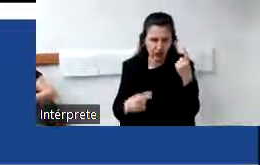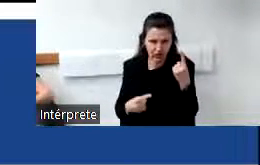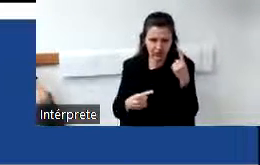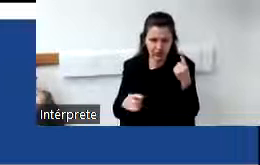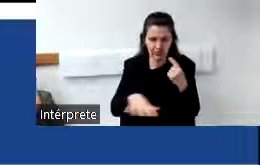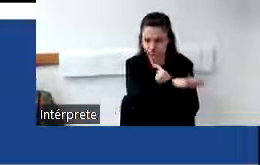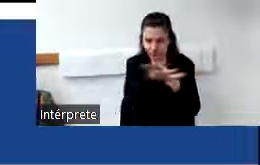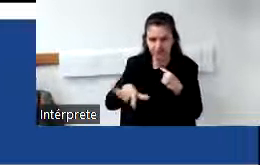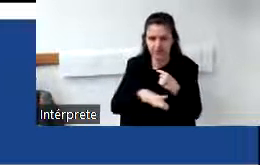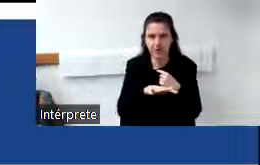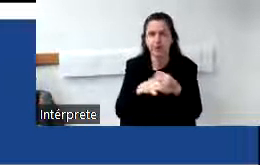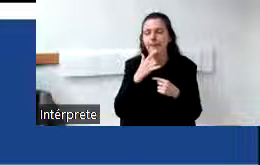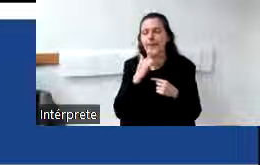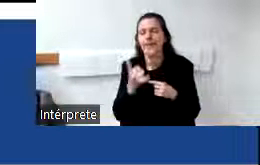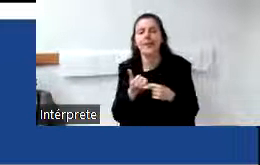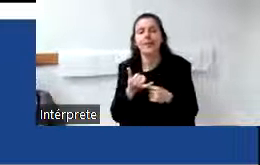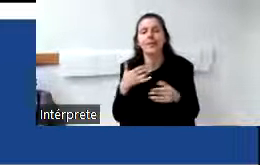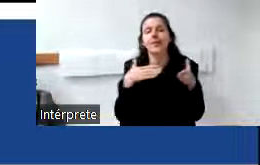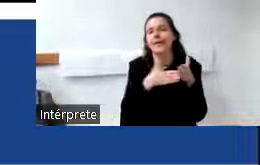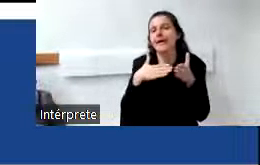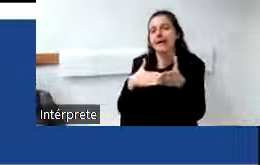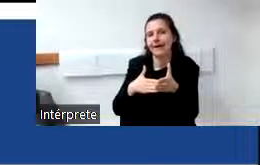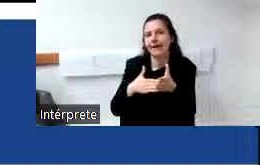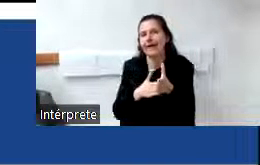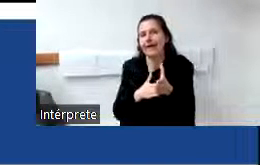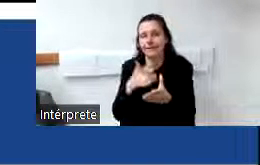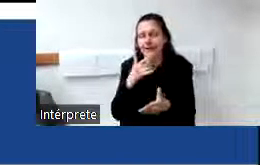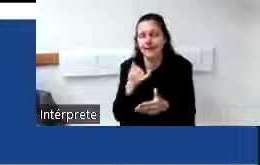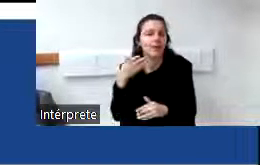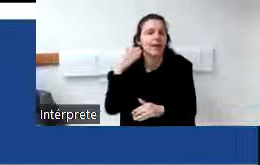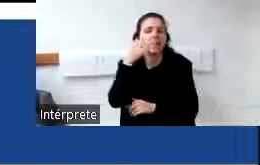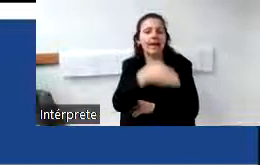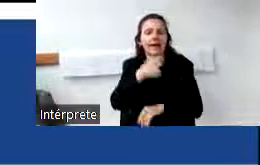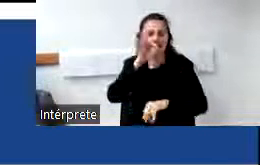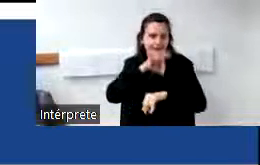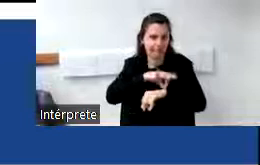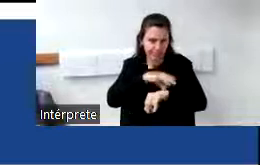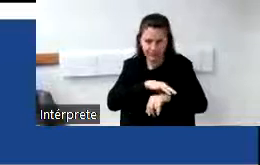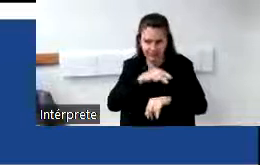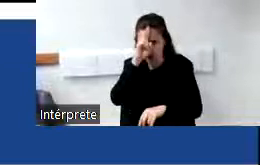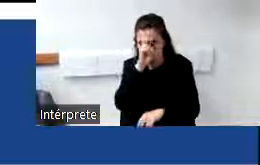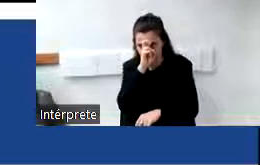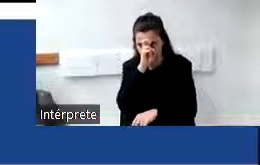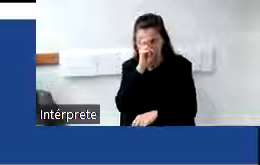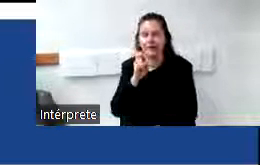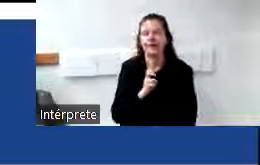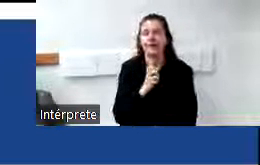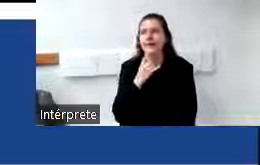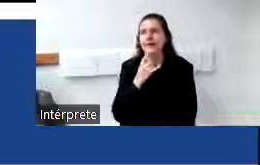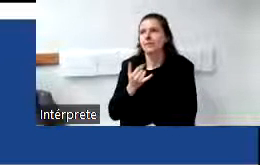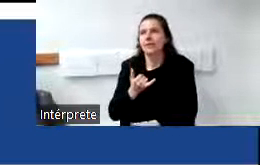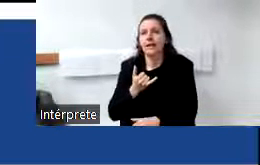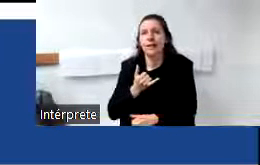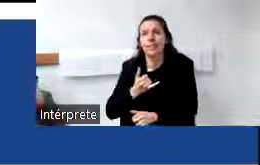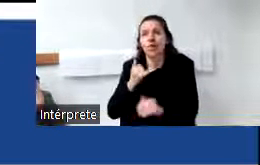centro de salud. Supuesto que en el interior se hace mucho más difícil y tal vez no en todos los lugares hay transporte público, Entonces, bueno,